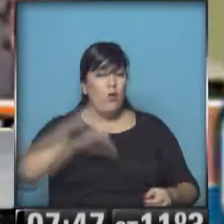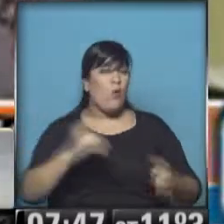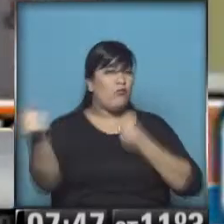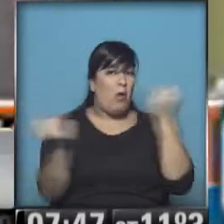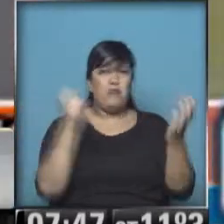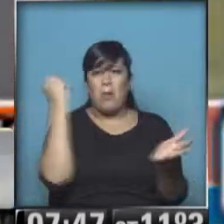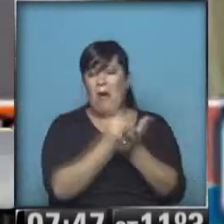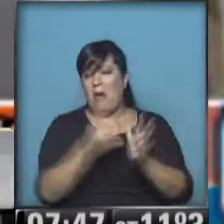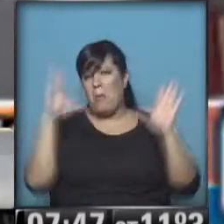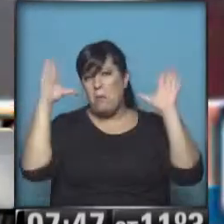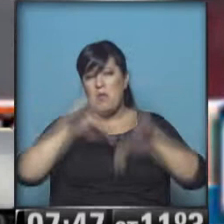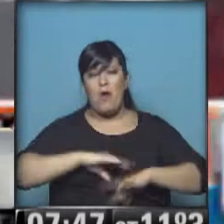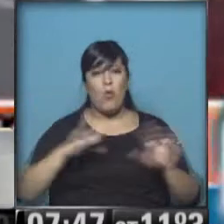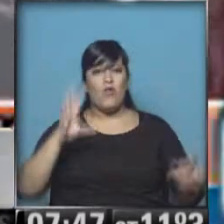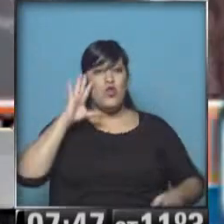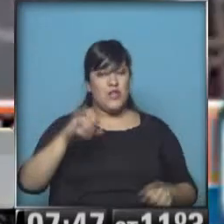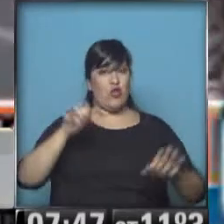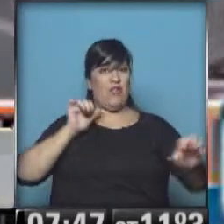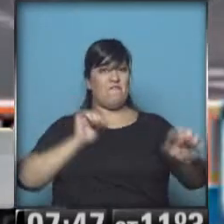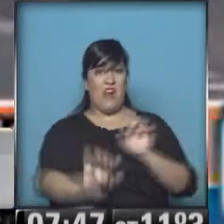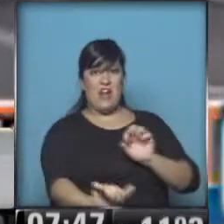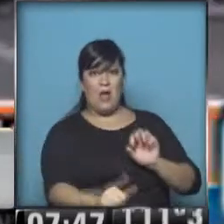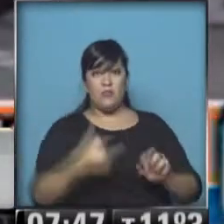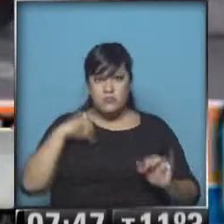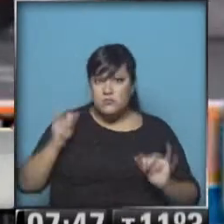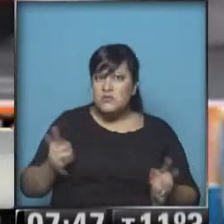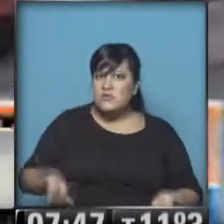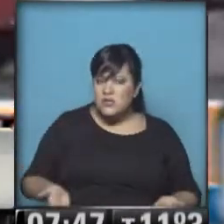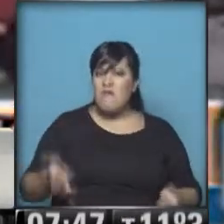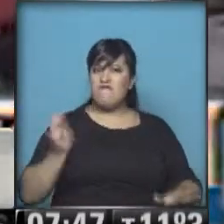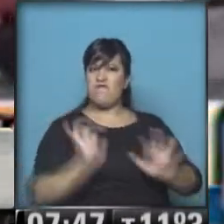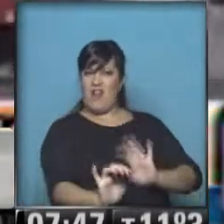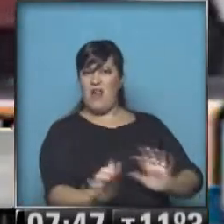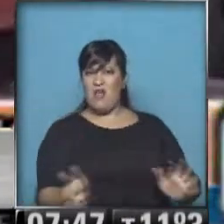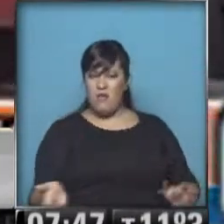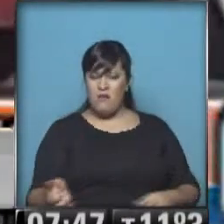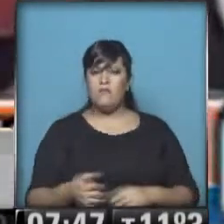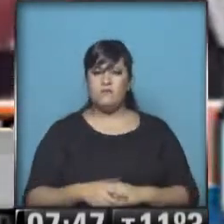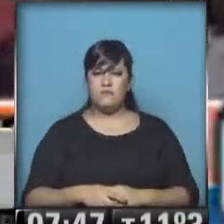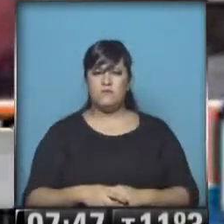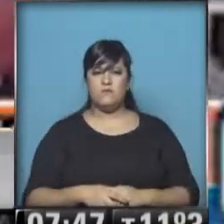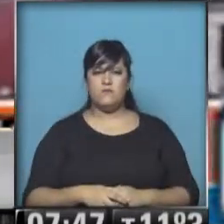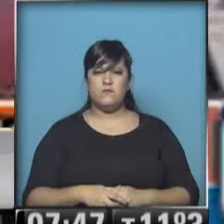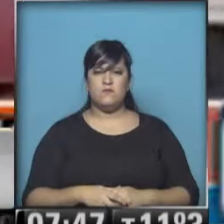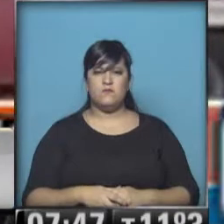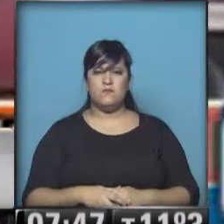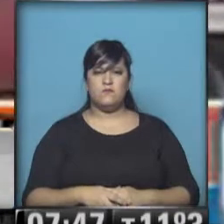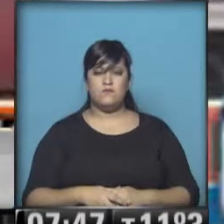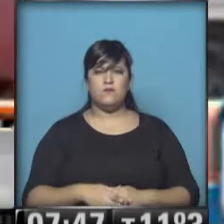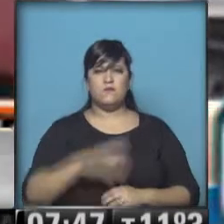Cuando. Y ahí porque se nota la frenada que hiciste Sí. de los metros para frenar. Y